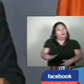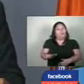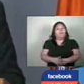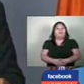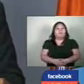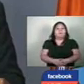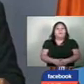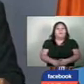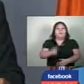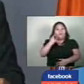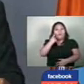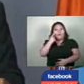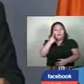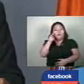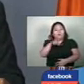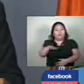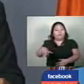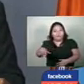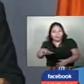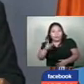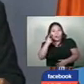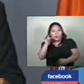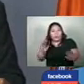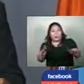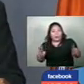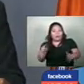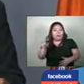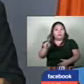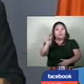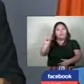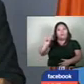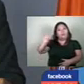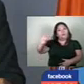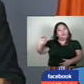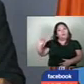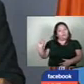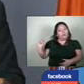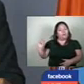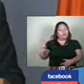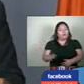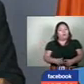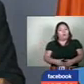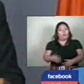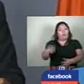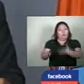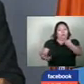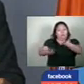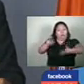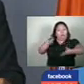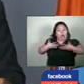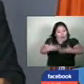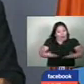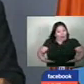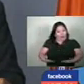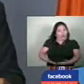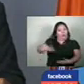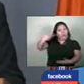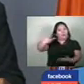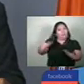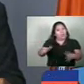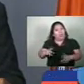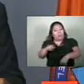Los sitios más afectados fueron las extremidades superiores, tuvimos 240 quemados con extremidades superiores, ya